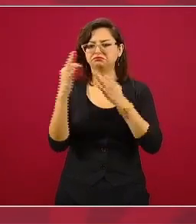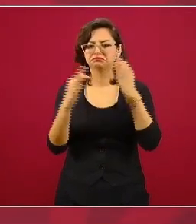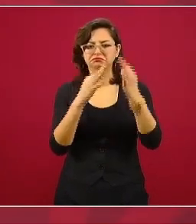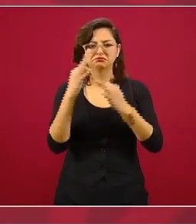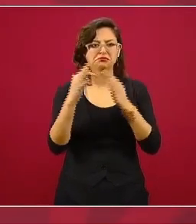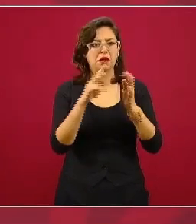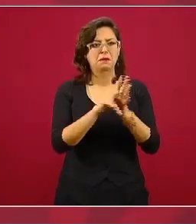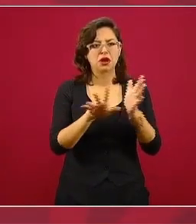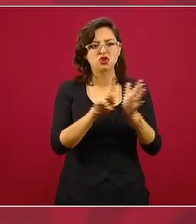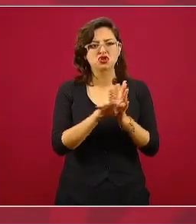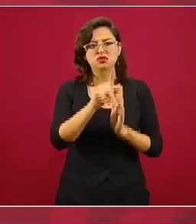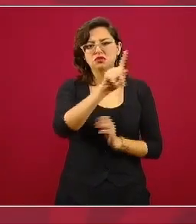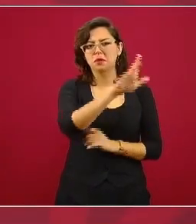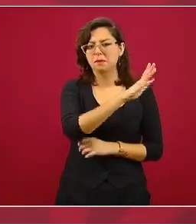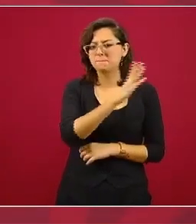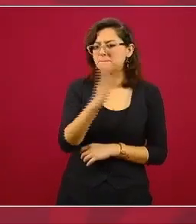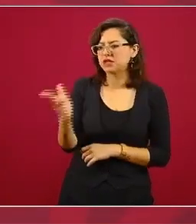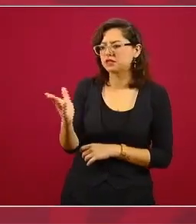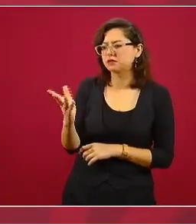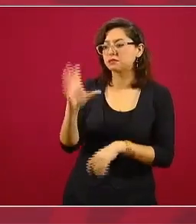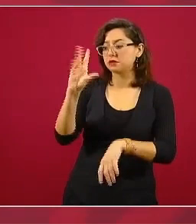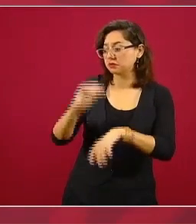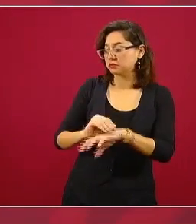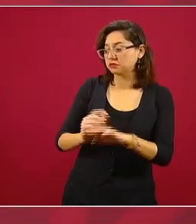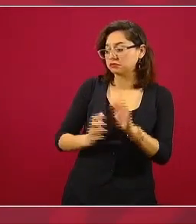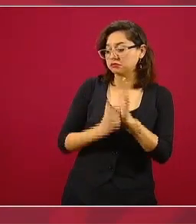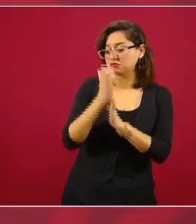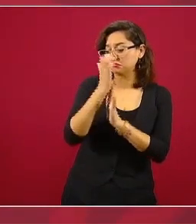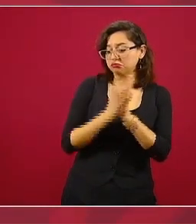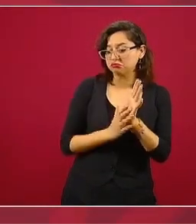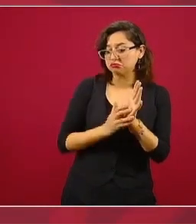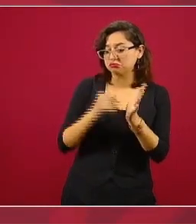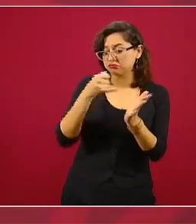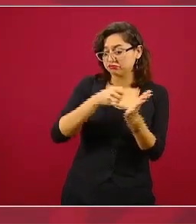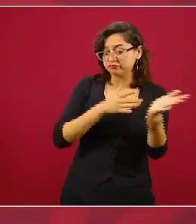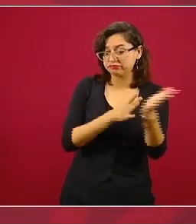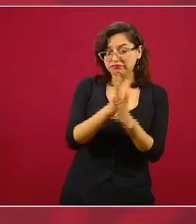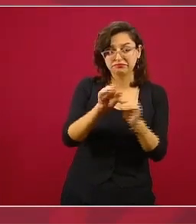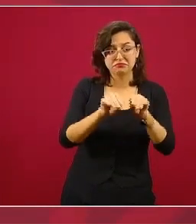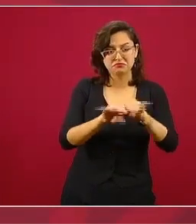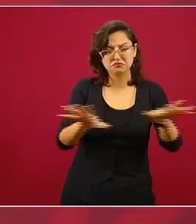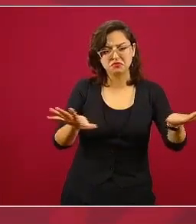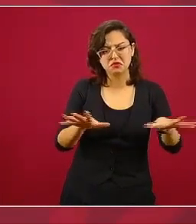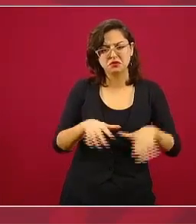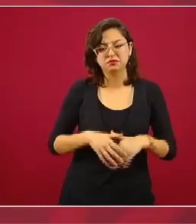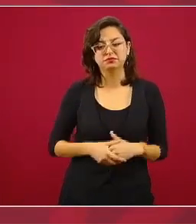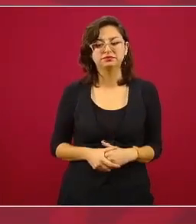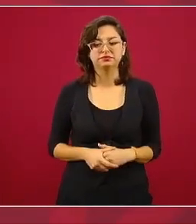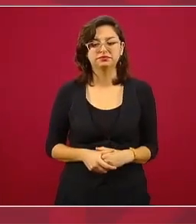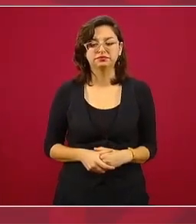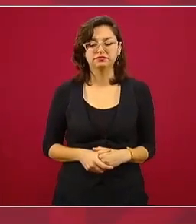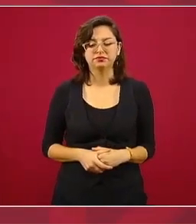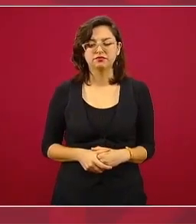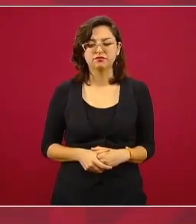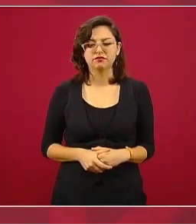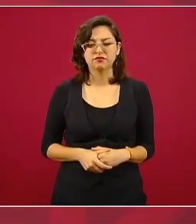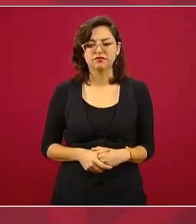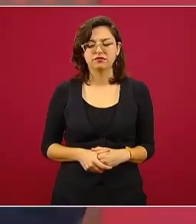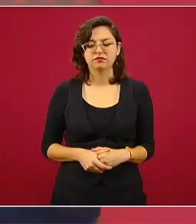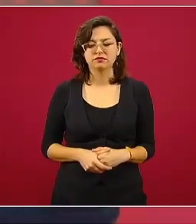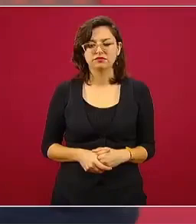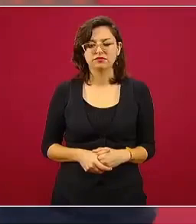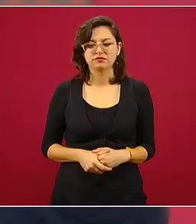la prensa, pidiéndonos autorización para publicar en